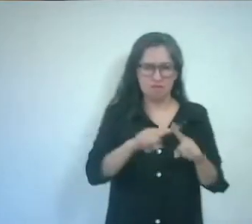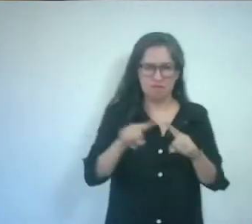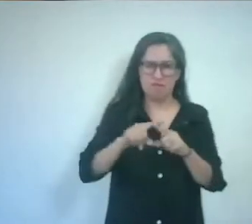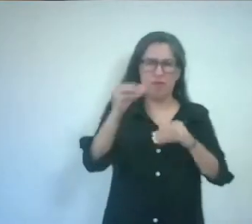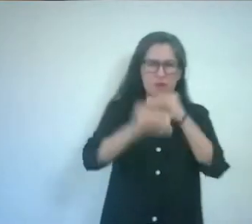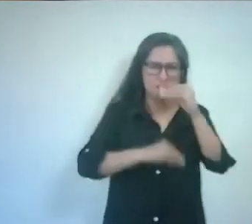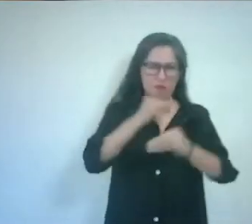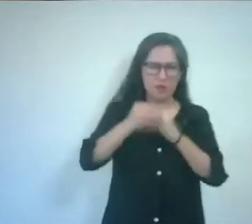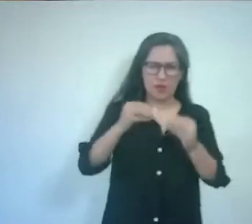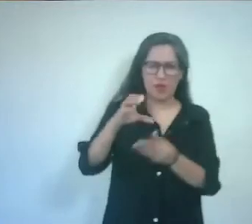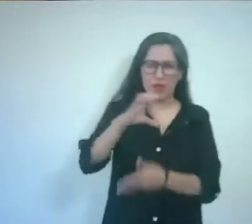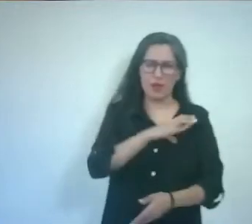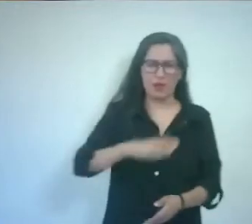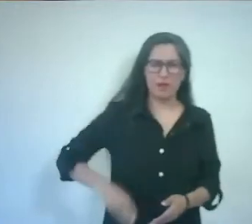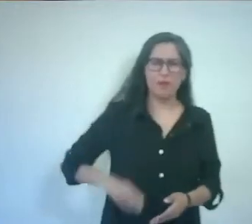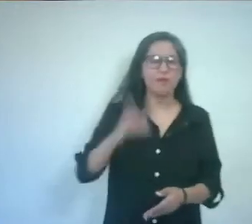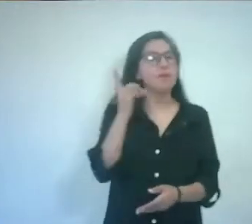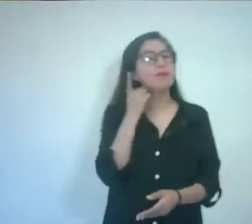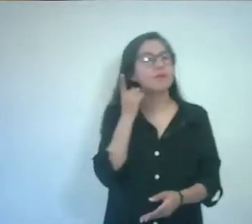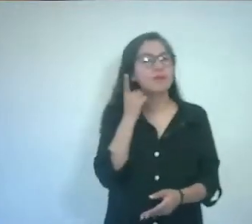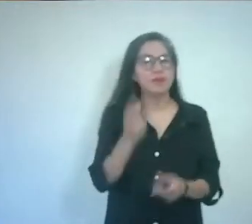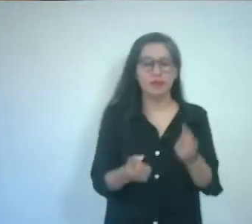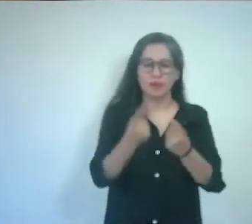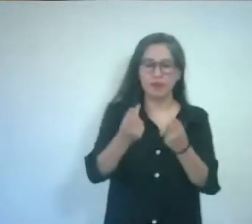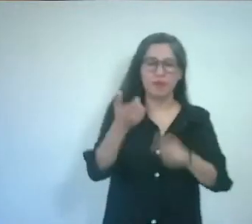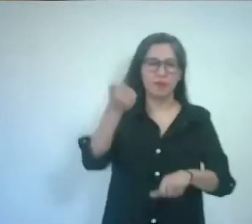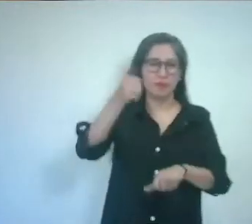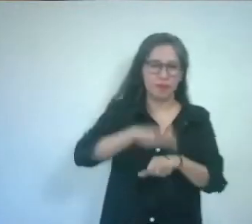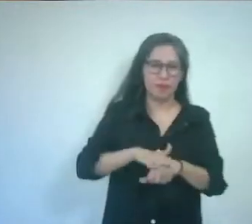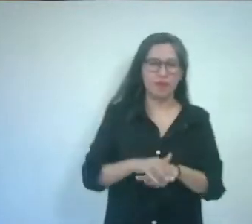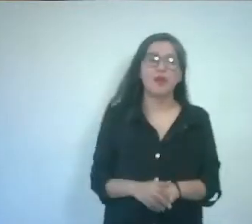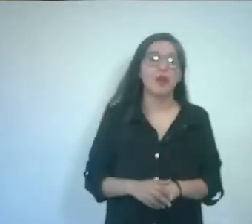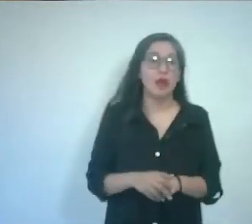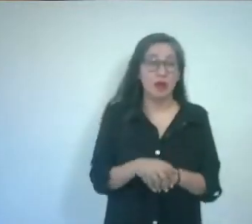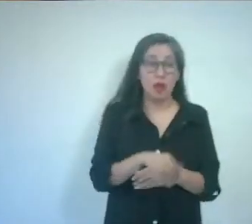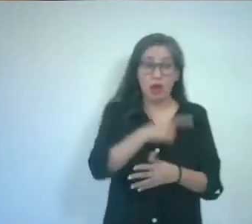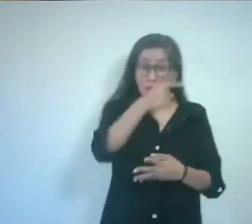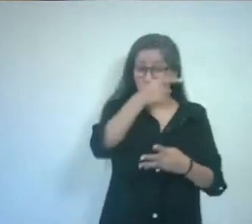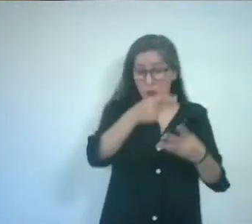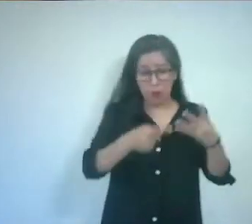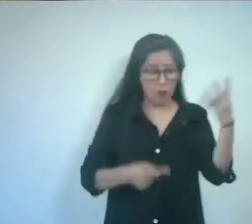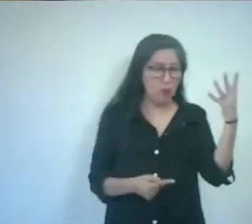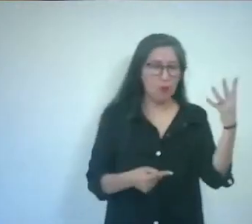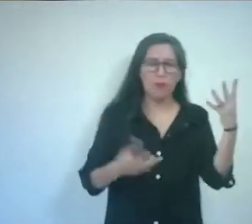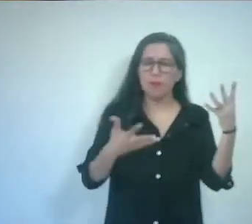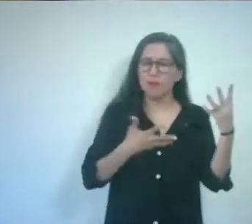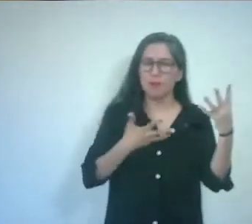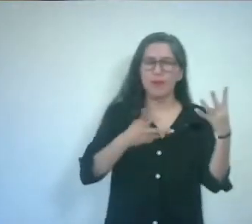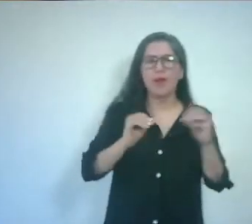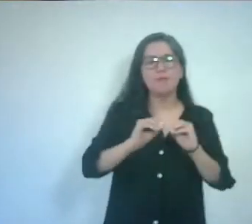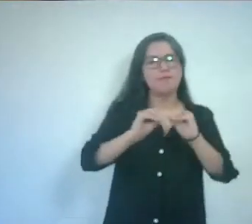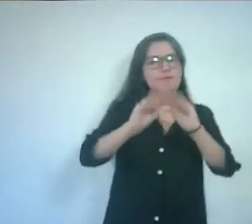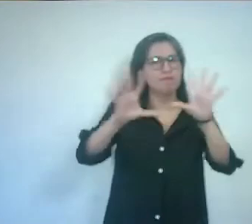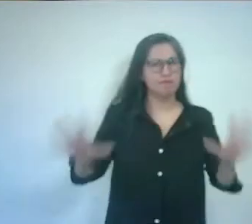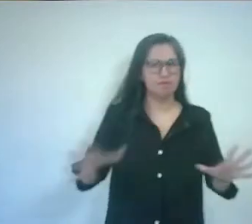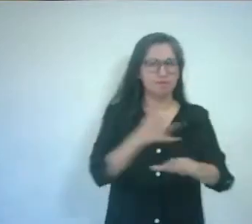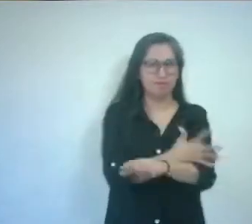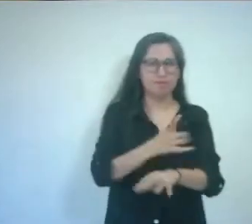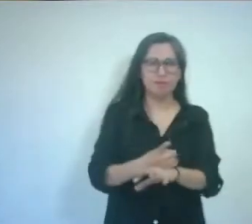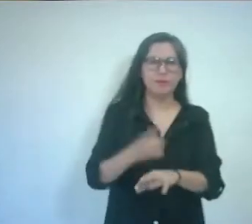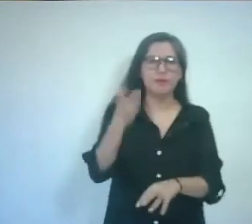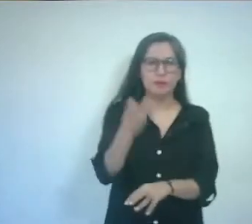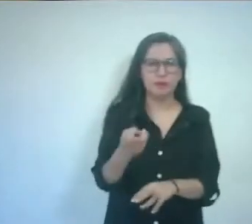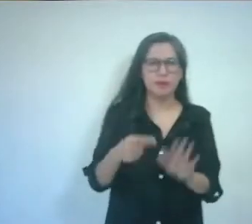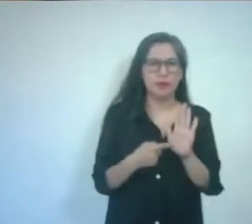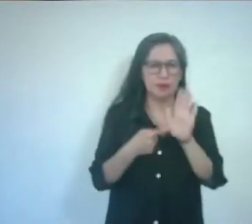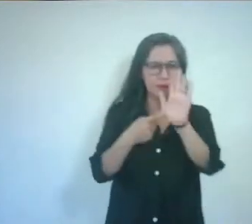las candidaturas a las diputaciones y algunos ayuntamientos. Todo esto en un ejercicio de transparencia y de máxima